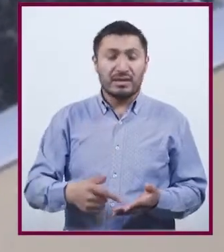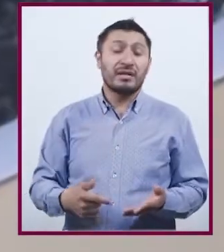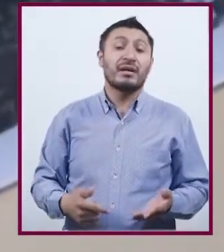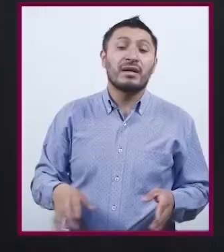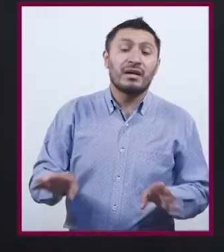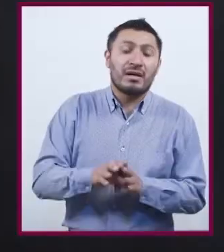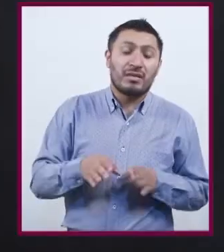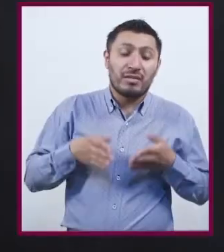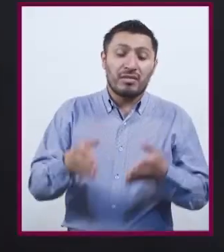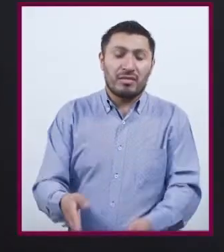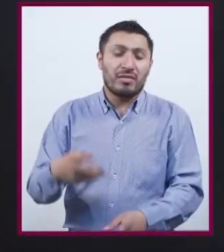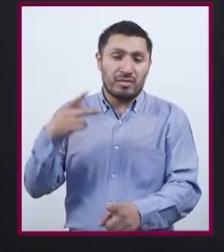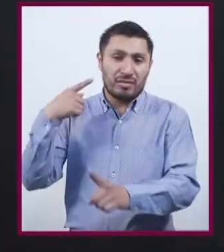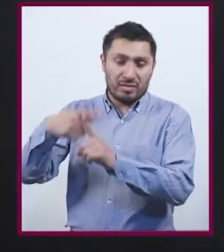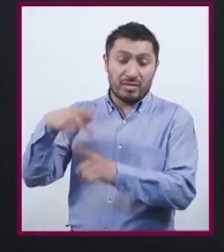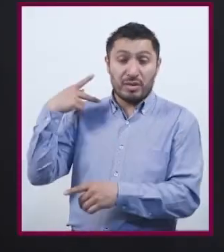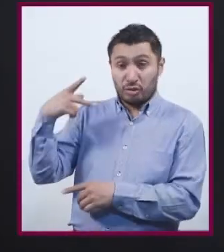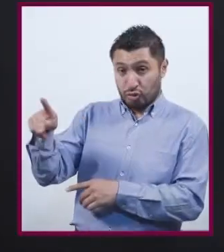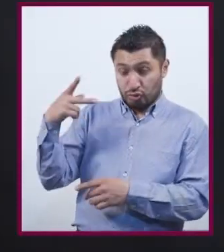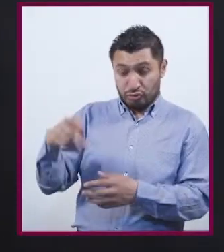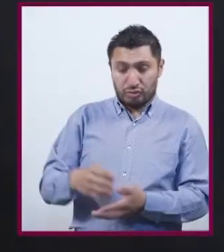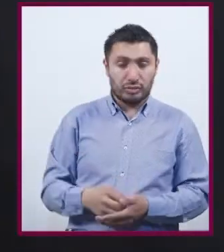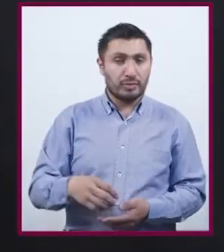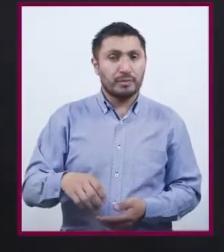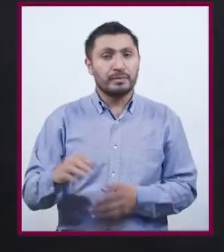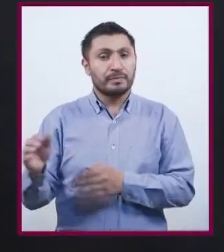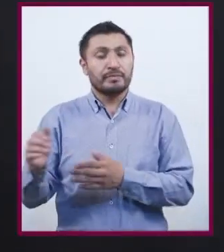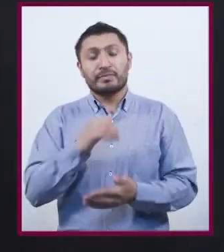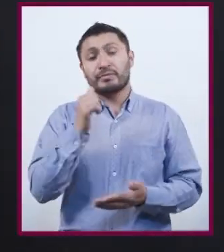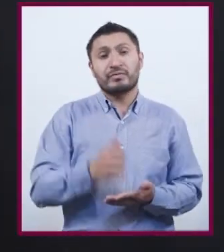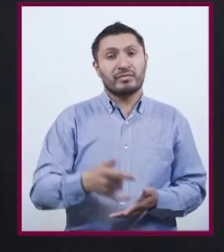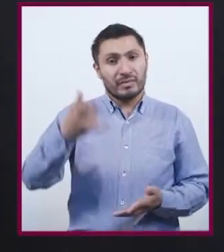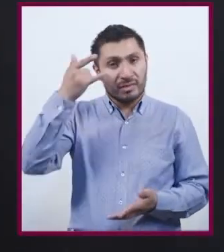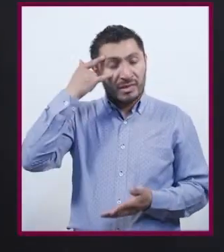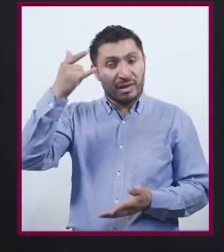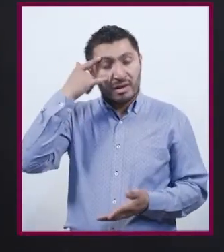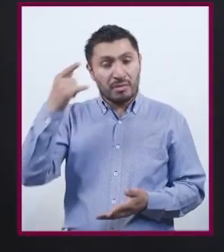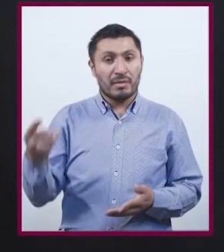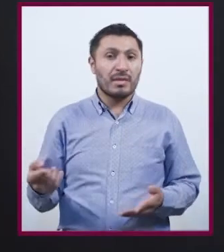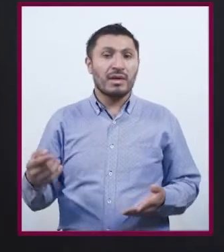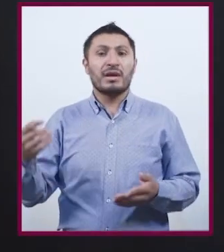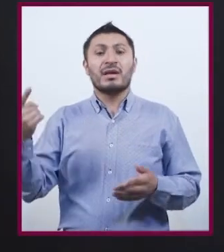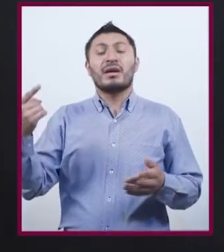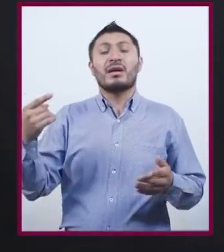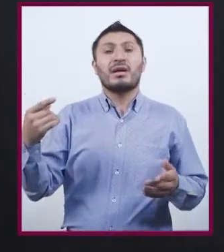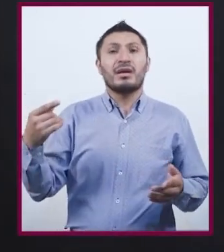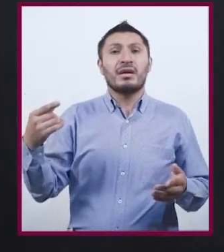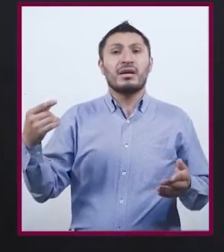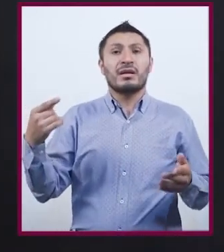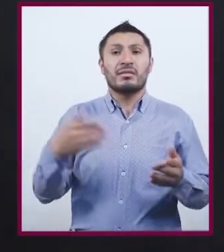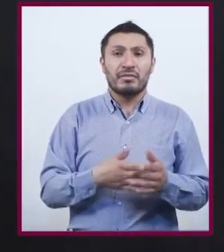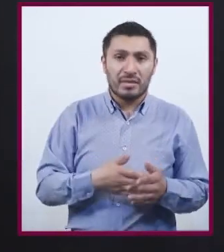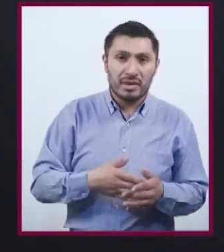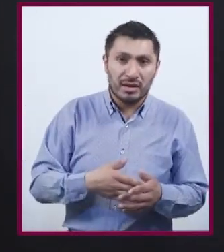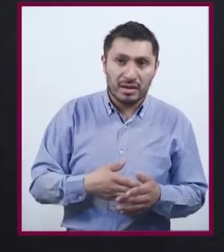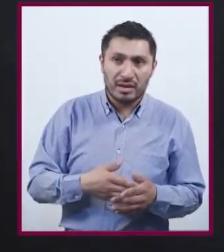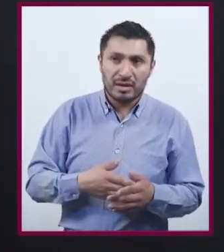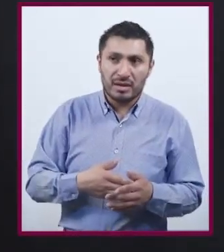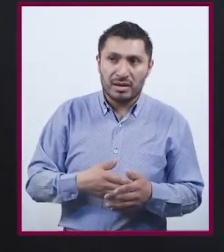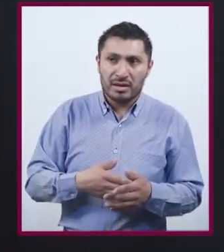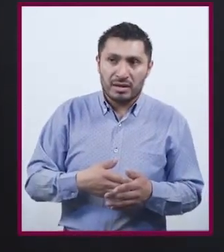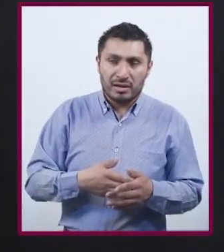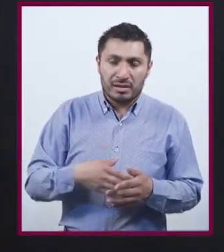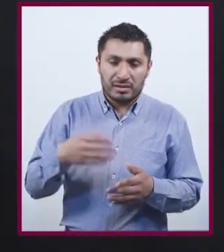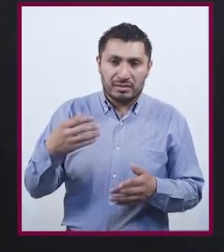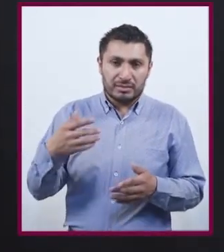bienes. Por otro lado, en la ciudad de Campeche, en 1813, la posibilidad de una epidemia por fiebres agudas destacó